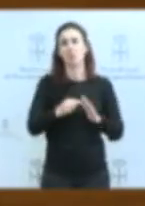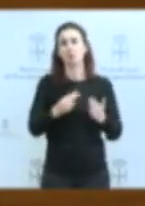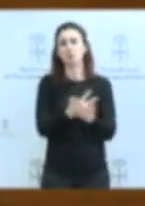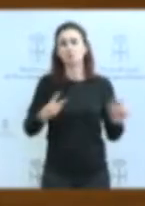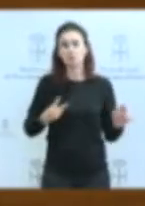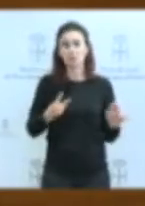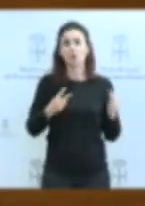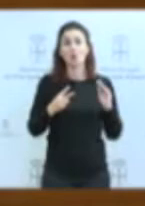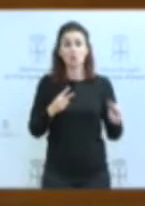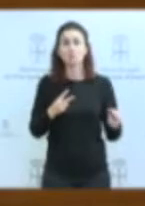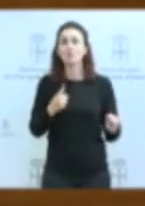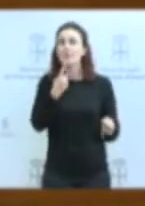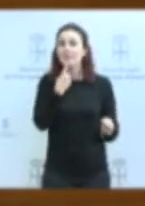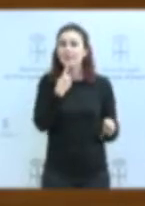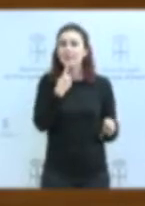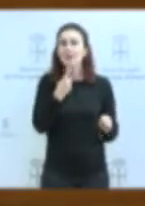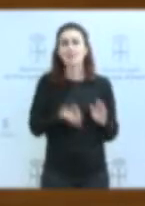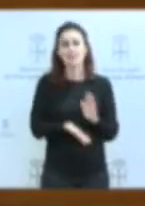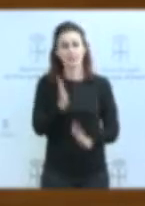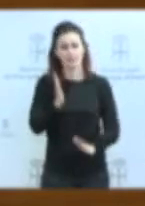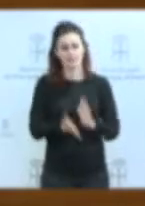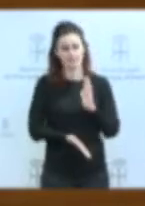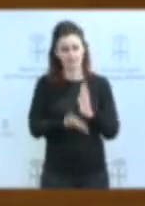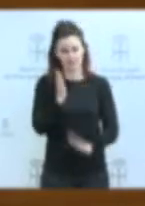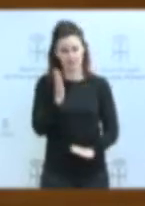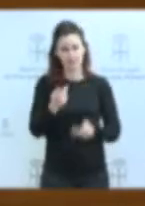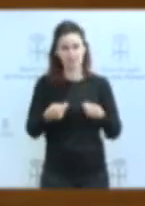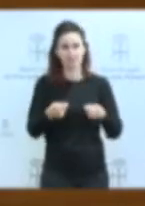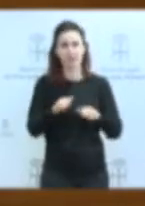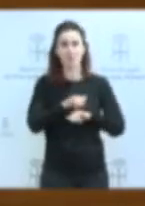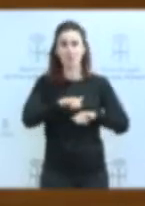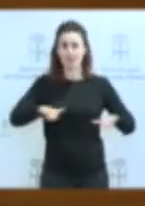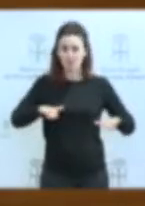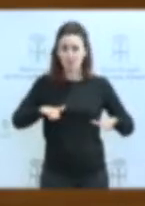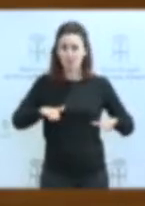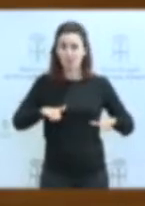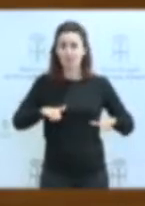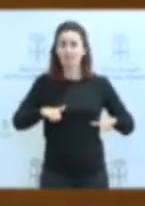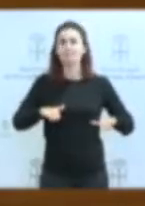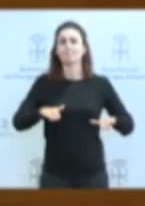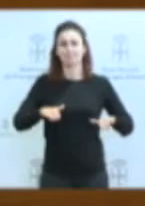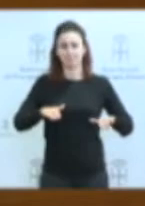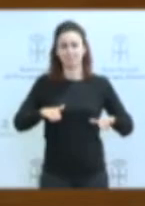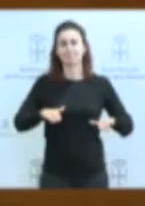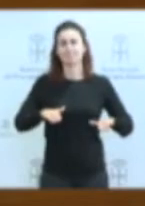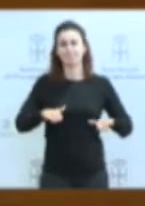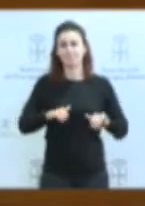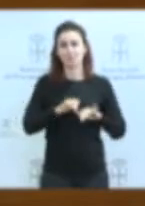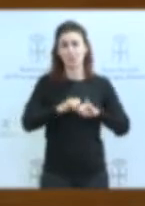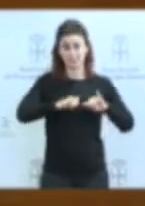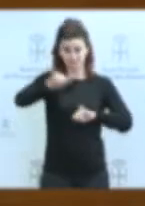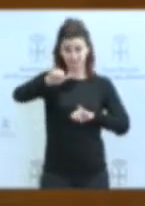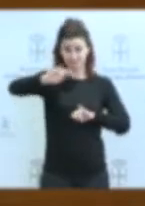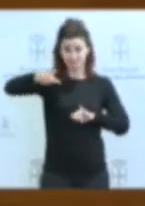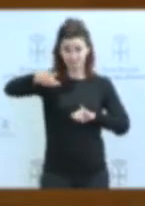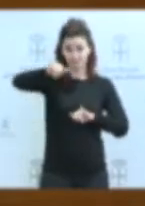la estructura del mercado en la aviación estaban llevando a cambiar los patrones de conectividad aérea, especialmente en Europa, destacando el